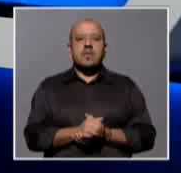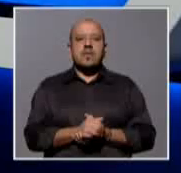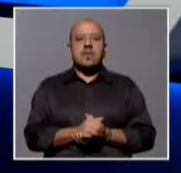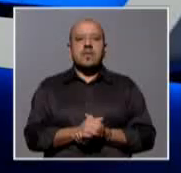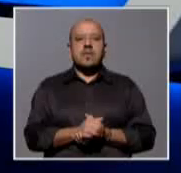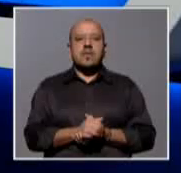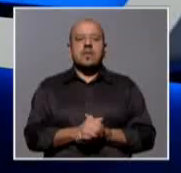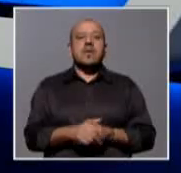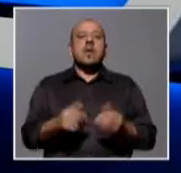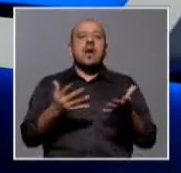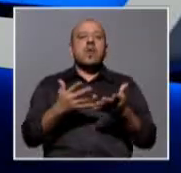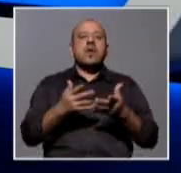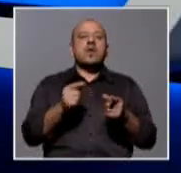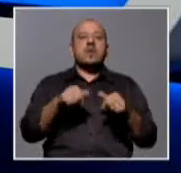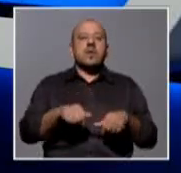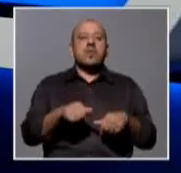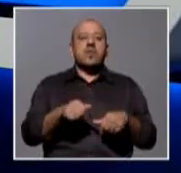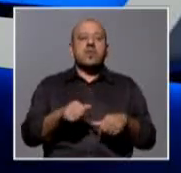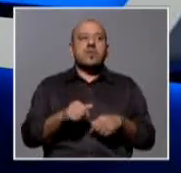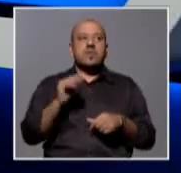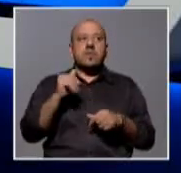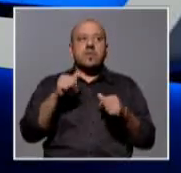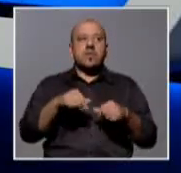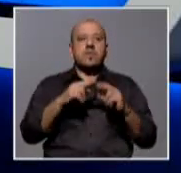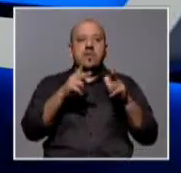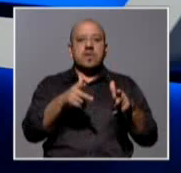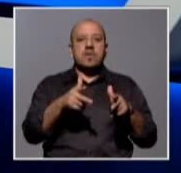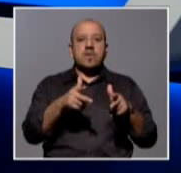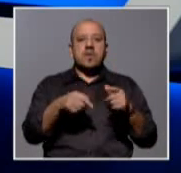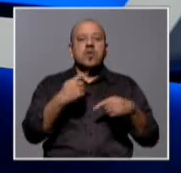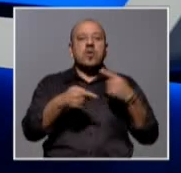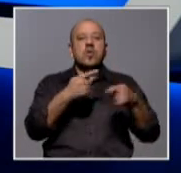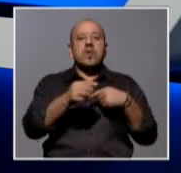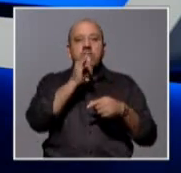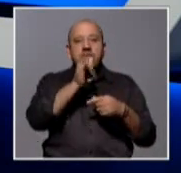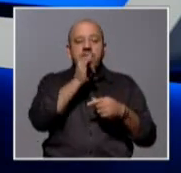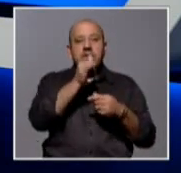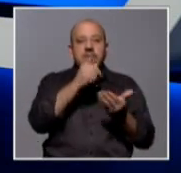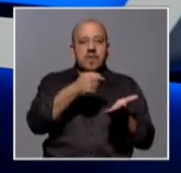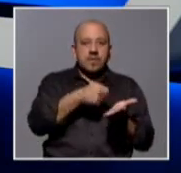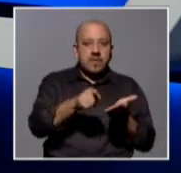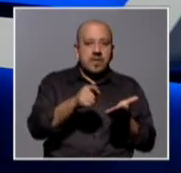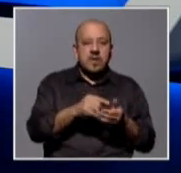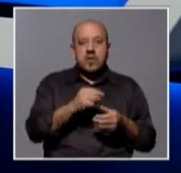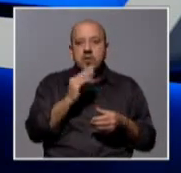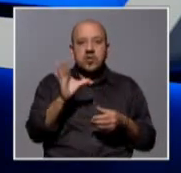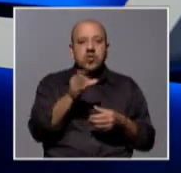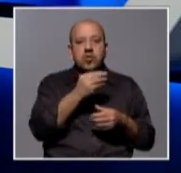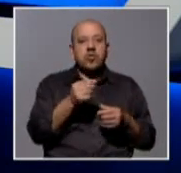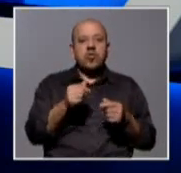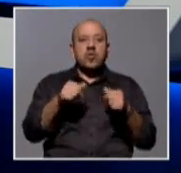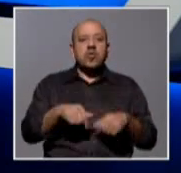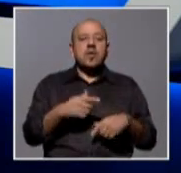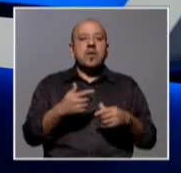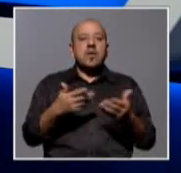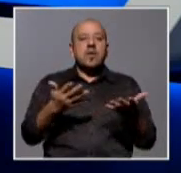Y nos estamos yendo, como decía Tempo, sigan con Informe Capital, que va a estar toda la cobertura de lo que está